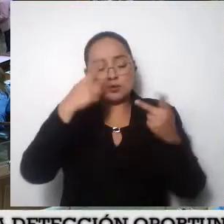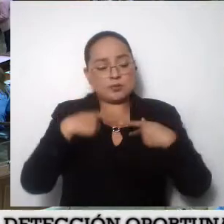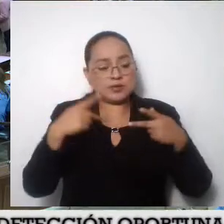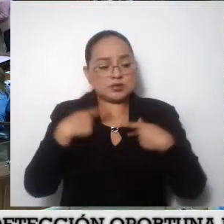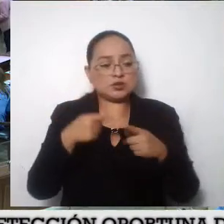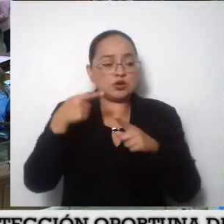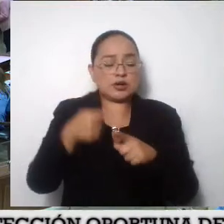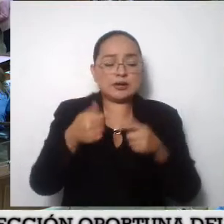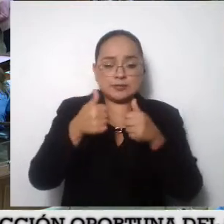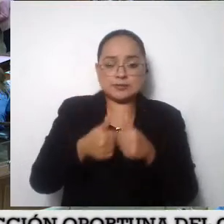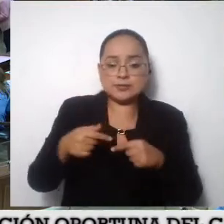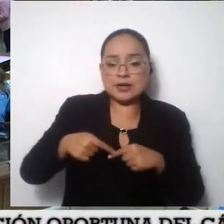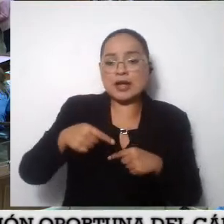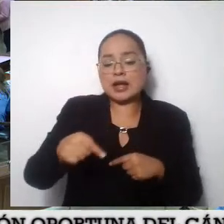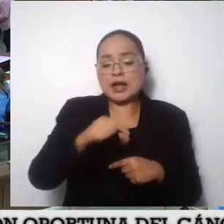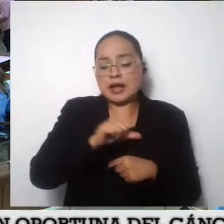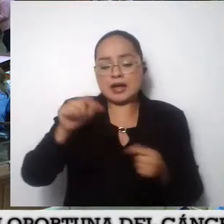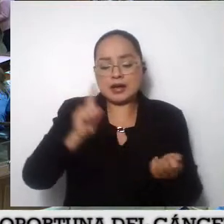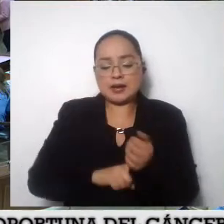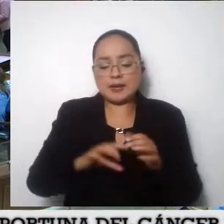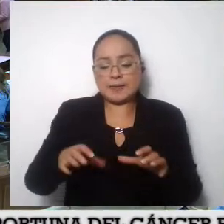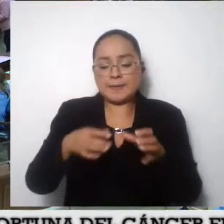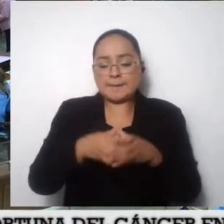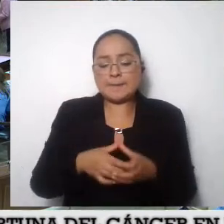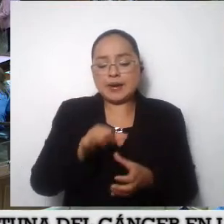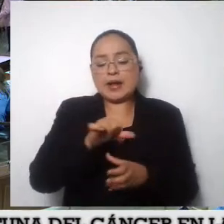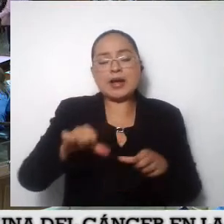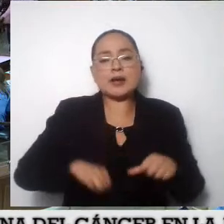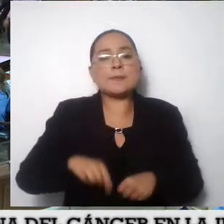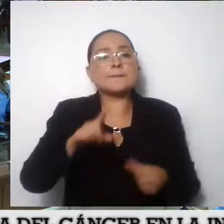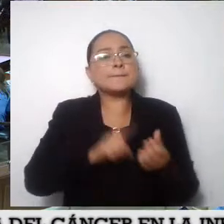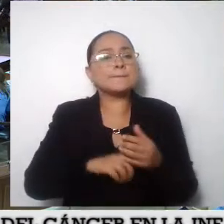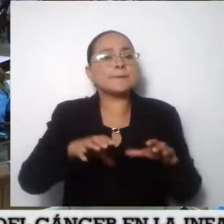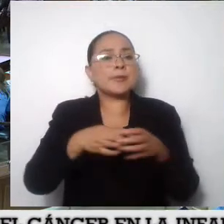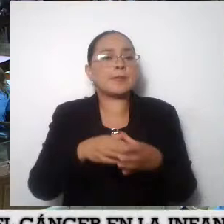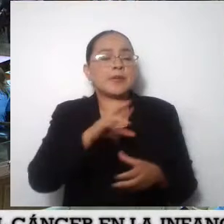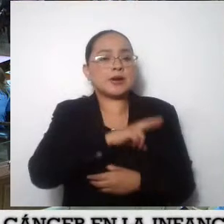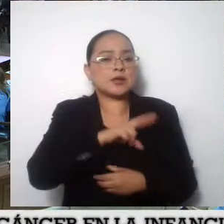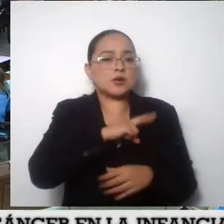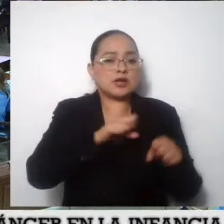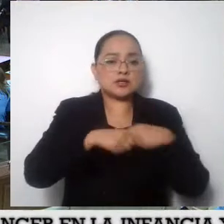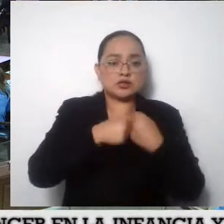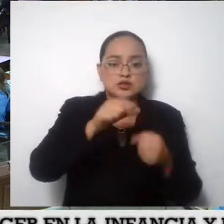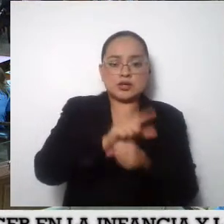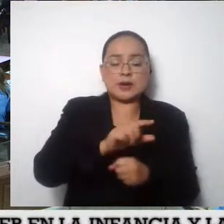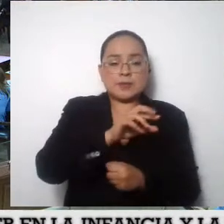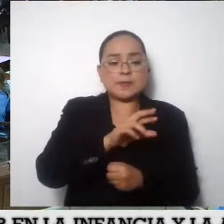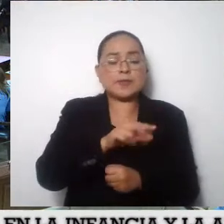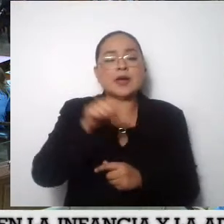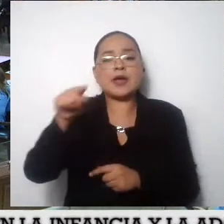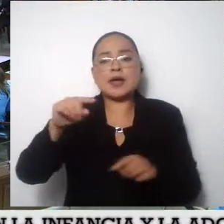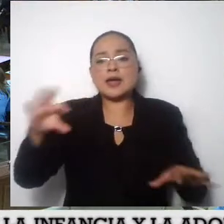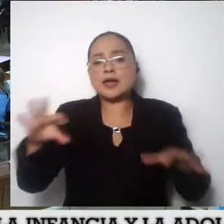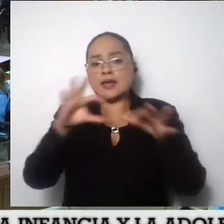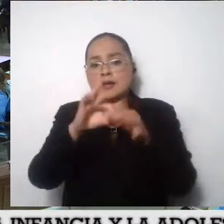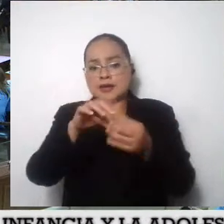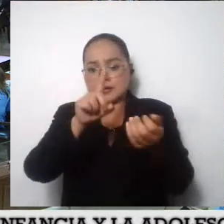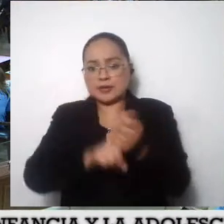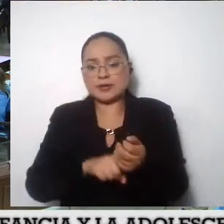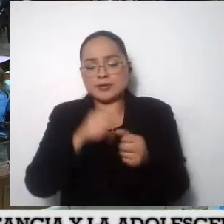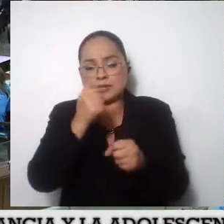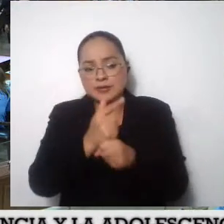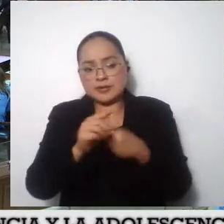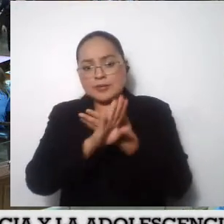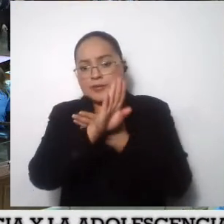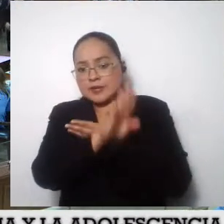permanente de la coordinación y concentración de las acciones de los sectores público, social y privado en materia de investigación, prevención, diagnóstico y tratamiento